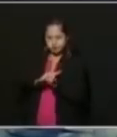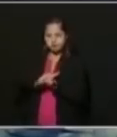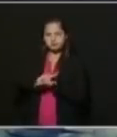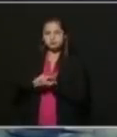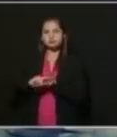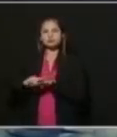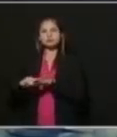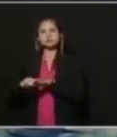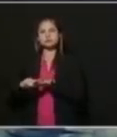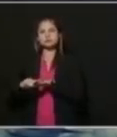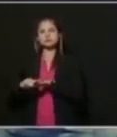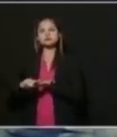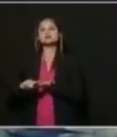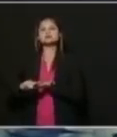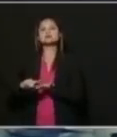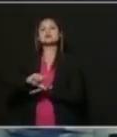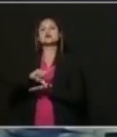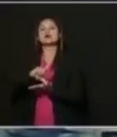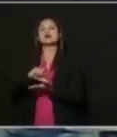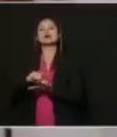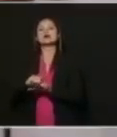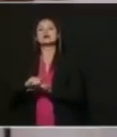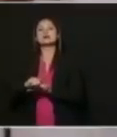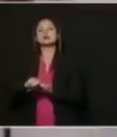a la investidura presidencial